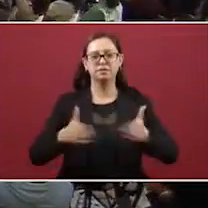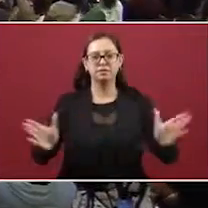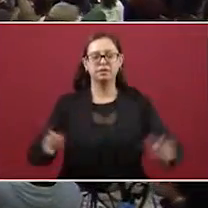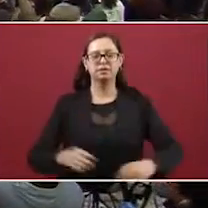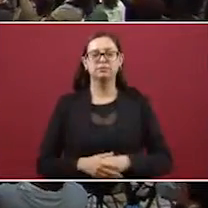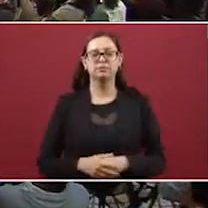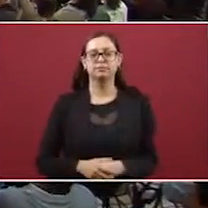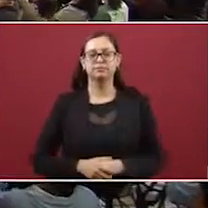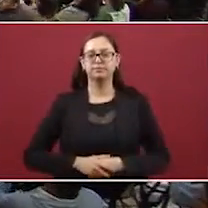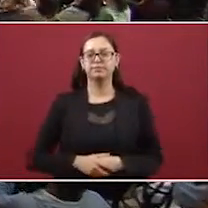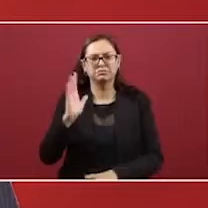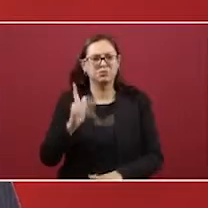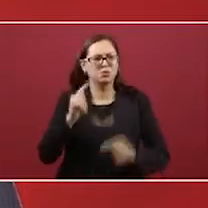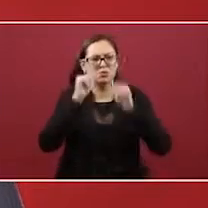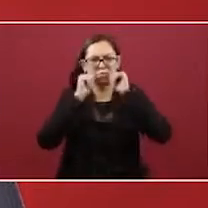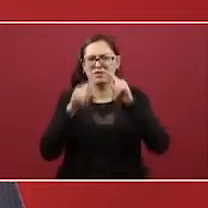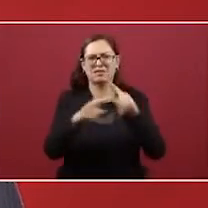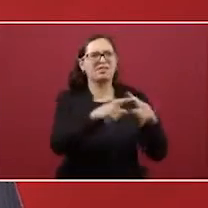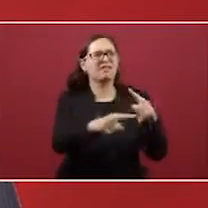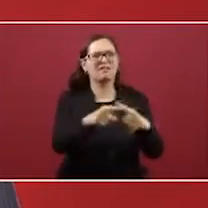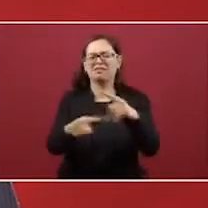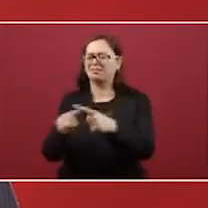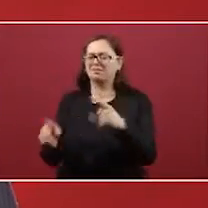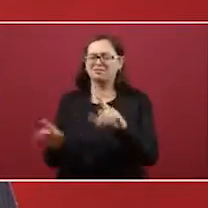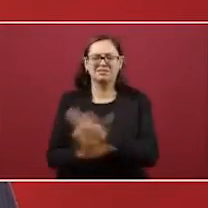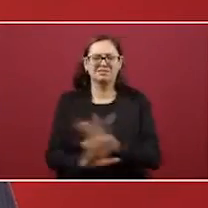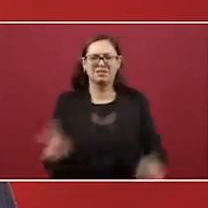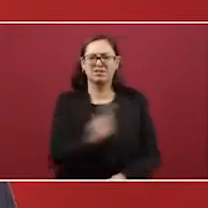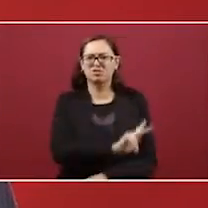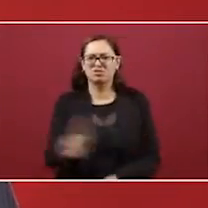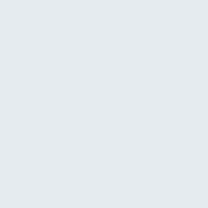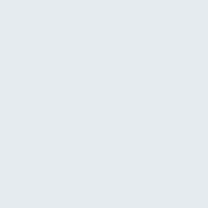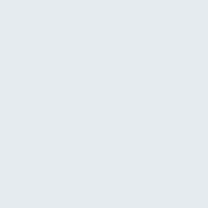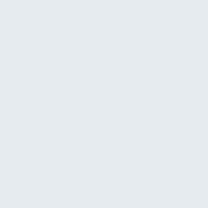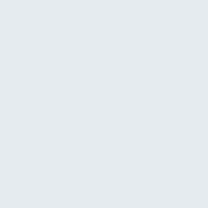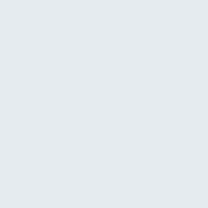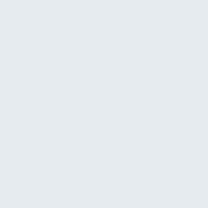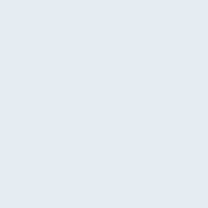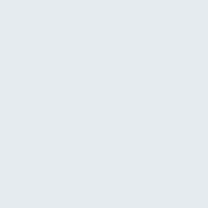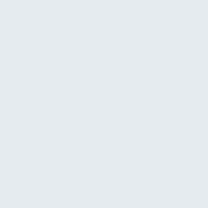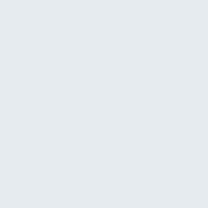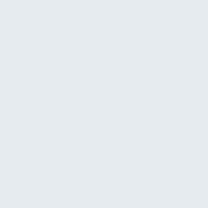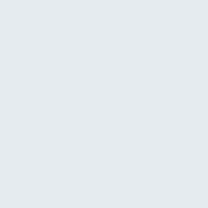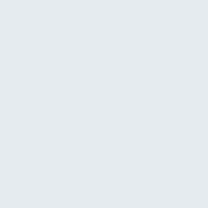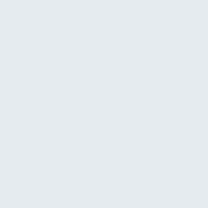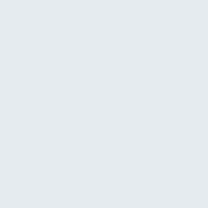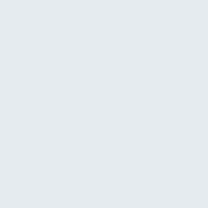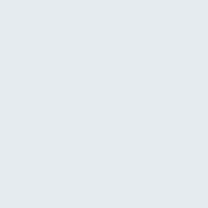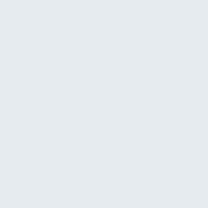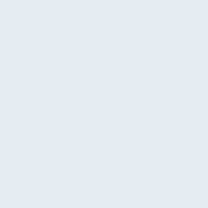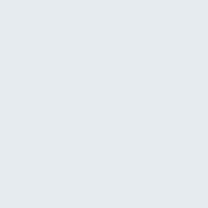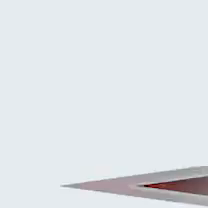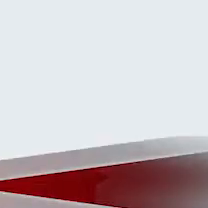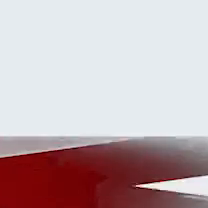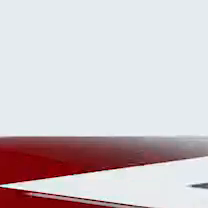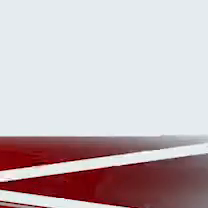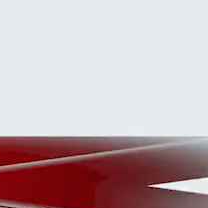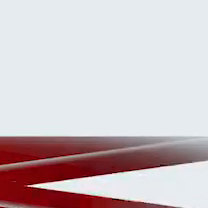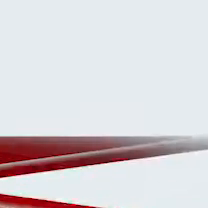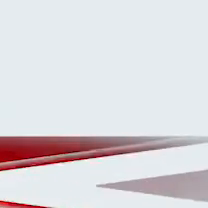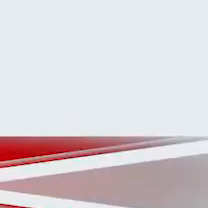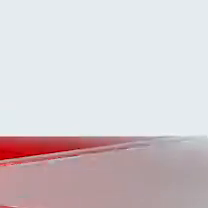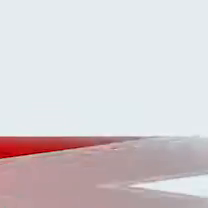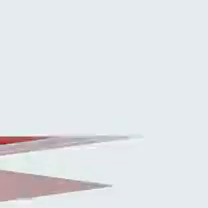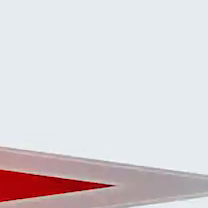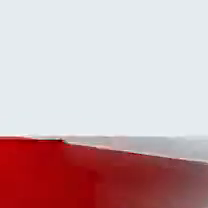el presidente andrés manuel lópez obrador rechazó que su gobierno cuente con usuarios fantasma en redes sociales para promocionar sus logros cuidar su imagen